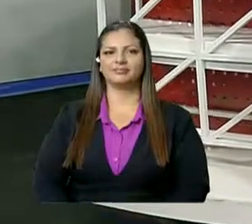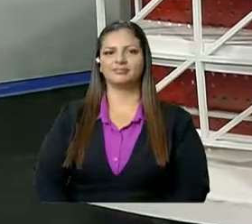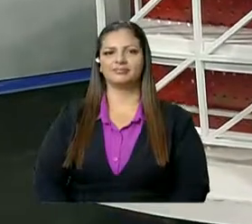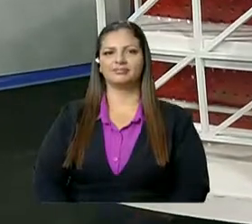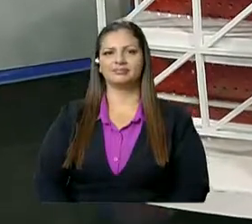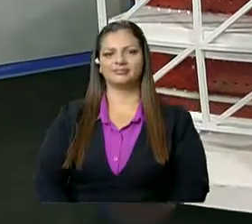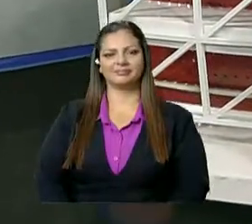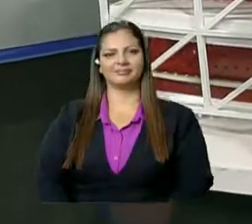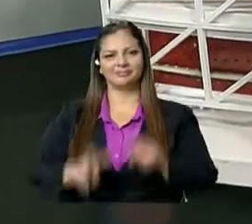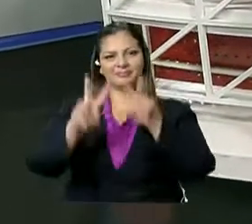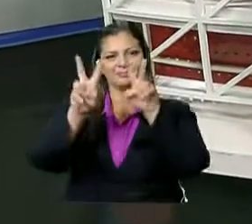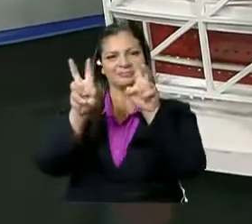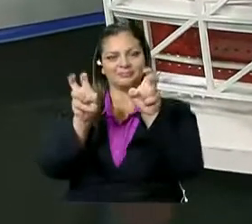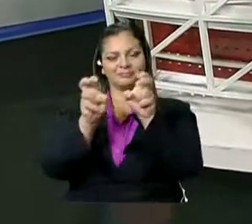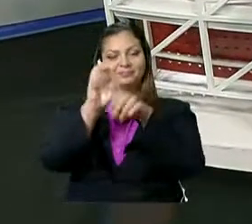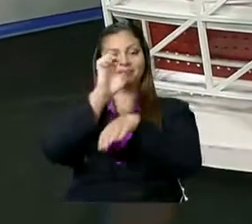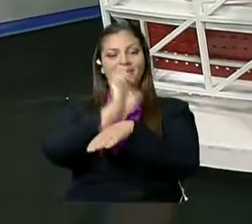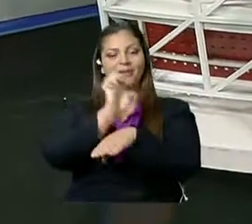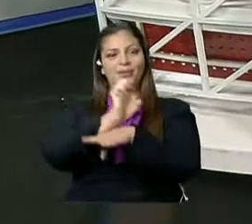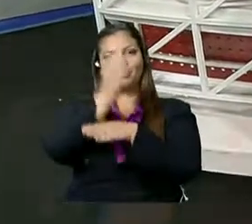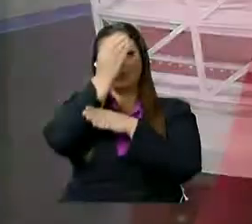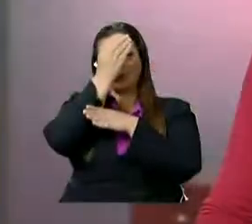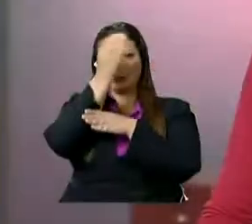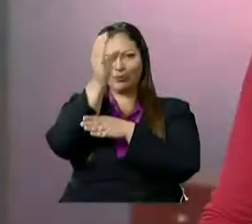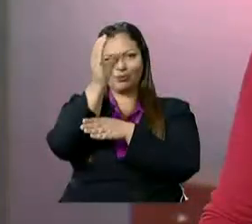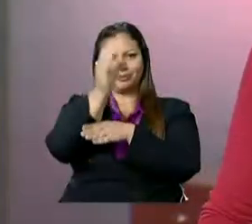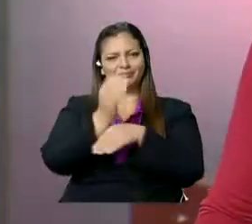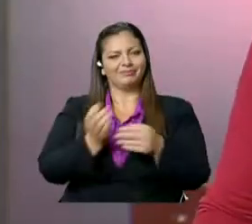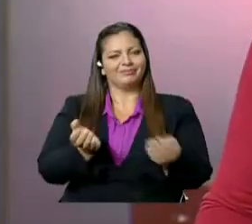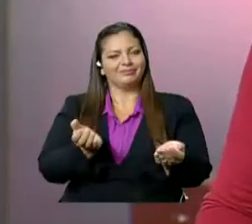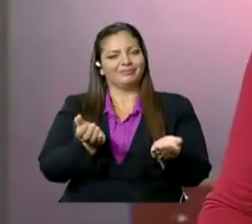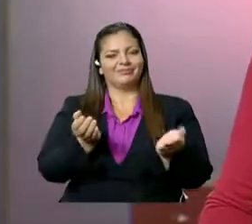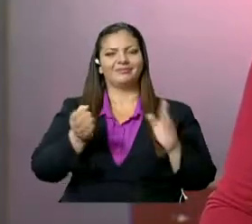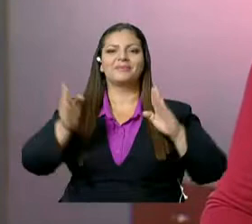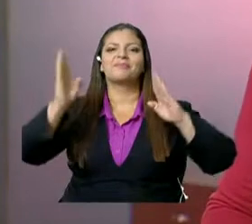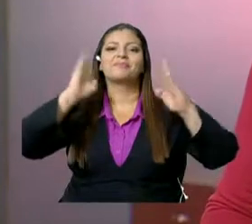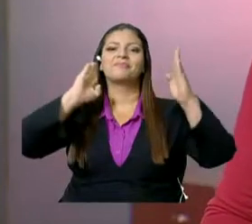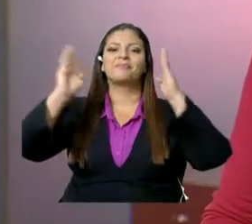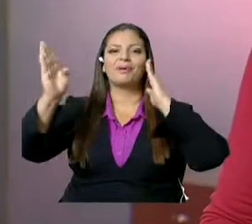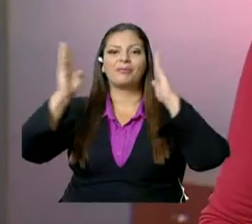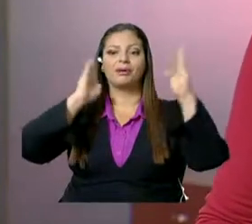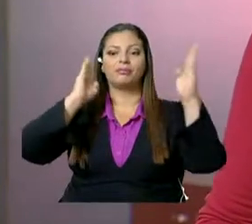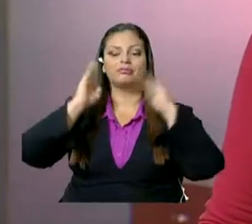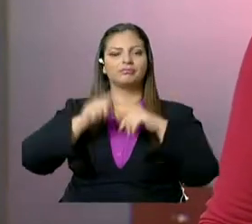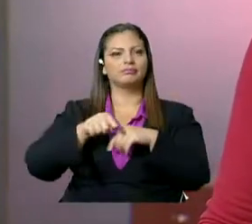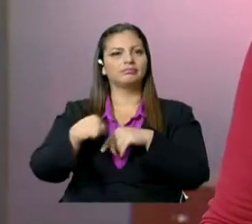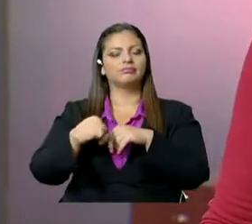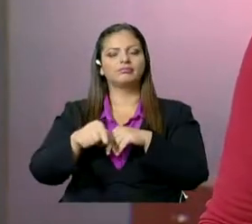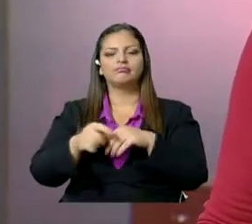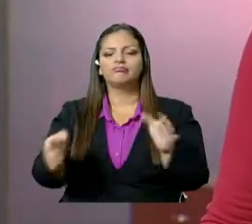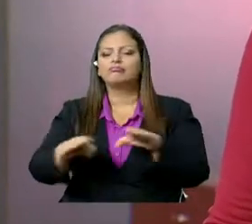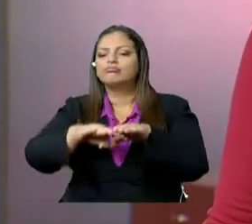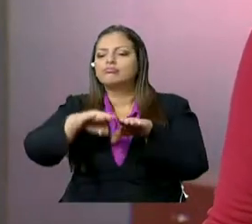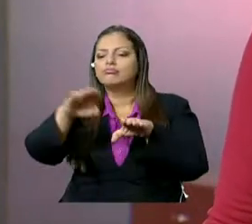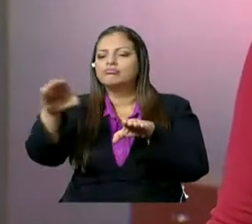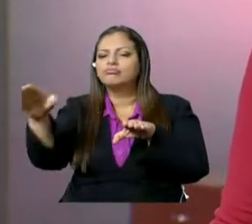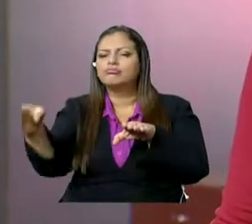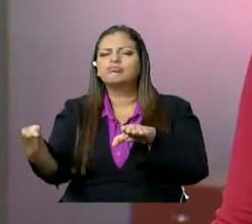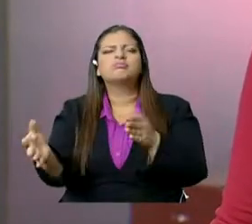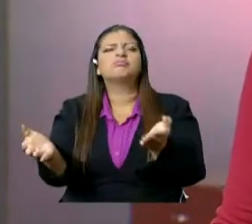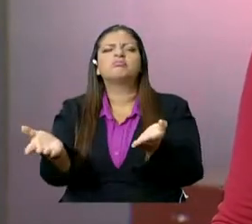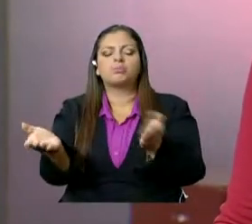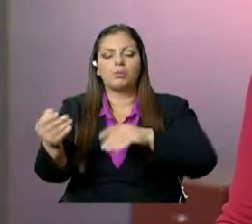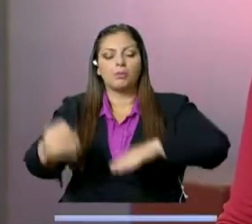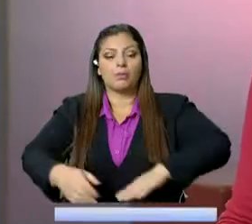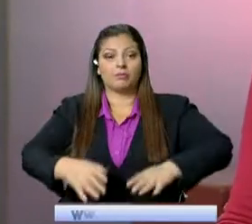Bueno, y nuestra nota intercultural nos lleva a conocer un horno de leña con 100 años de historia y que permite mantener una de las